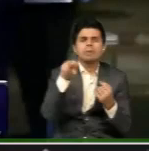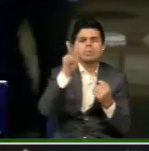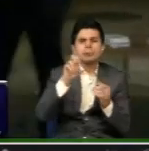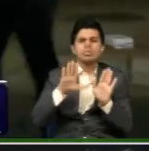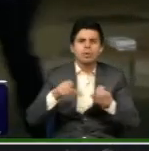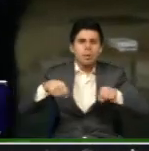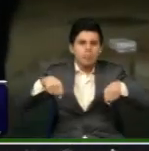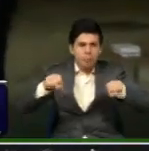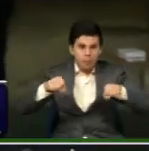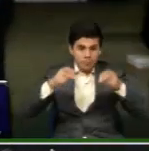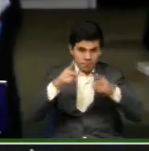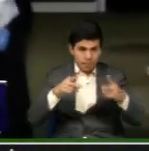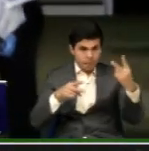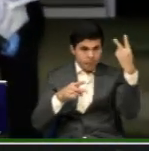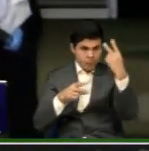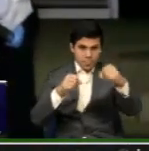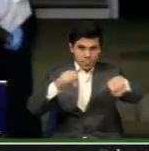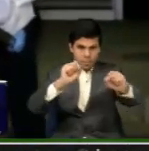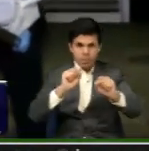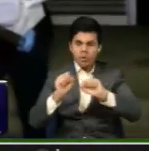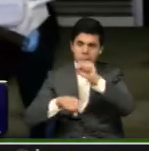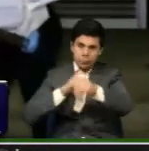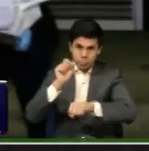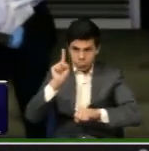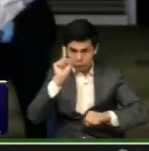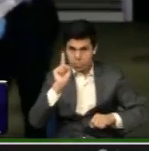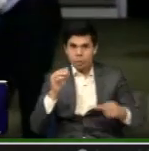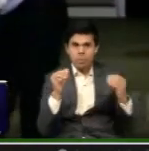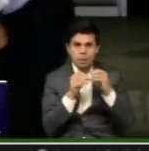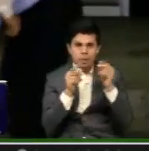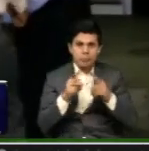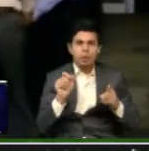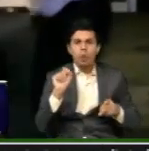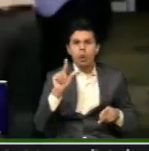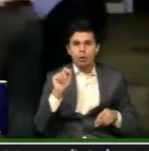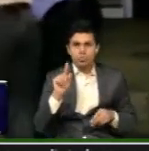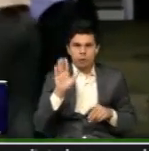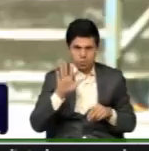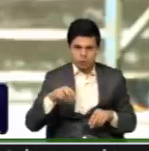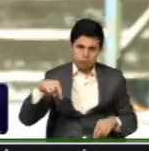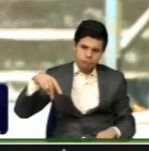motociclistas, 2 pasajeros de moto, 1 ciclista y 11 son peatones.